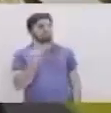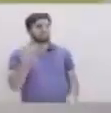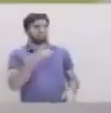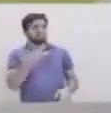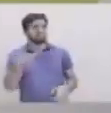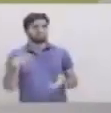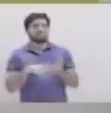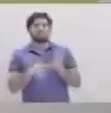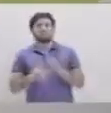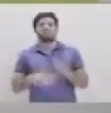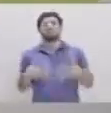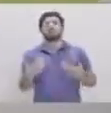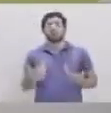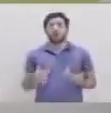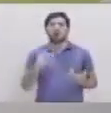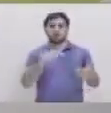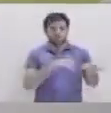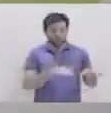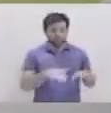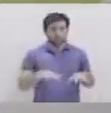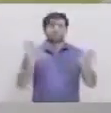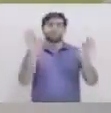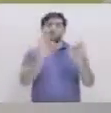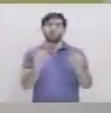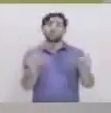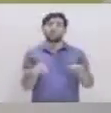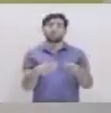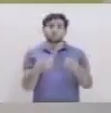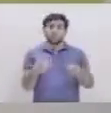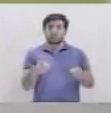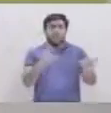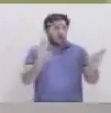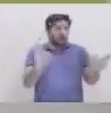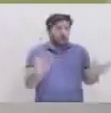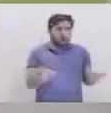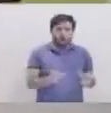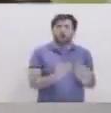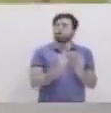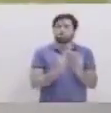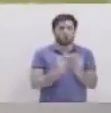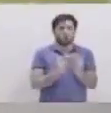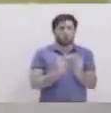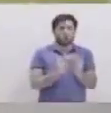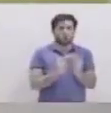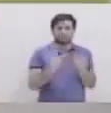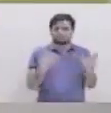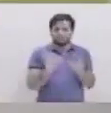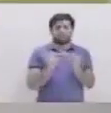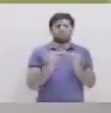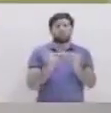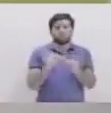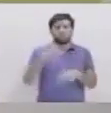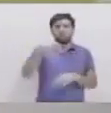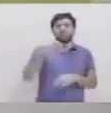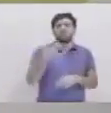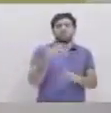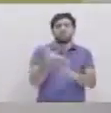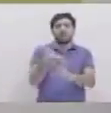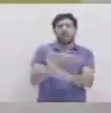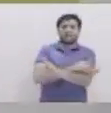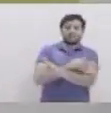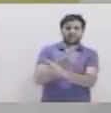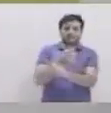forma musical de las formas musicales más breves que existen. Como su nombre lo indica, ¿verdad? Es un preludio, es como